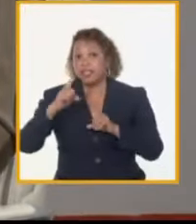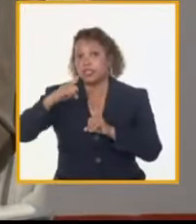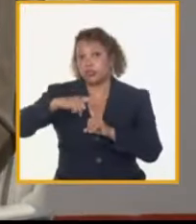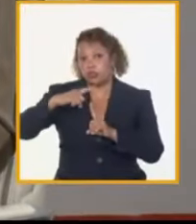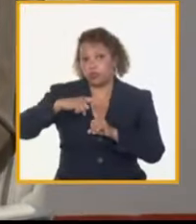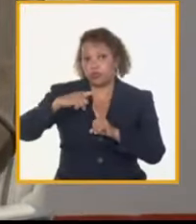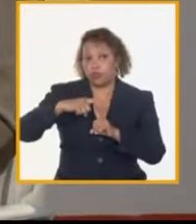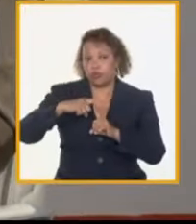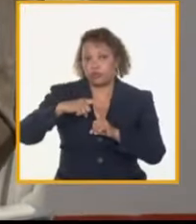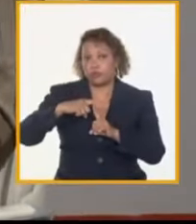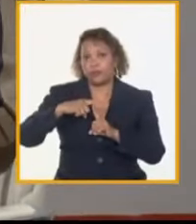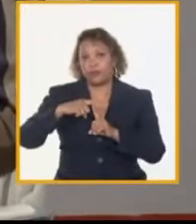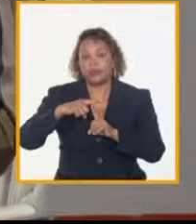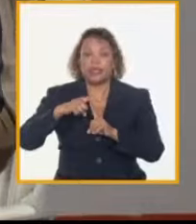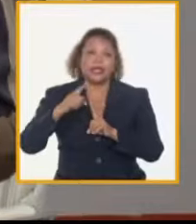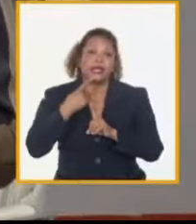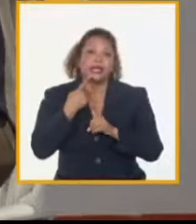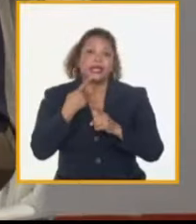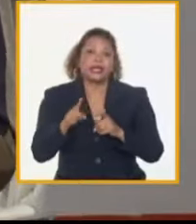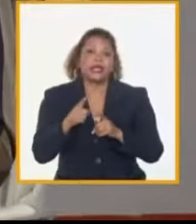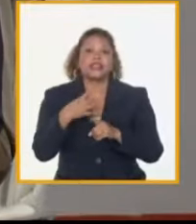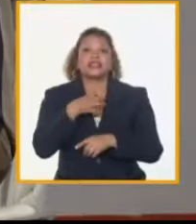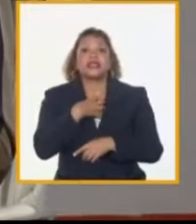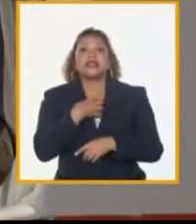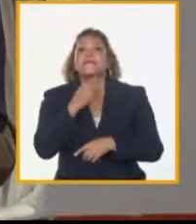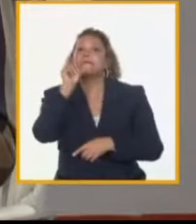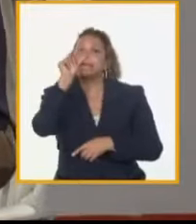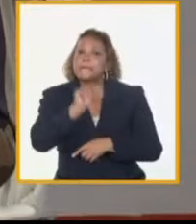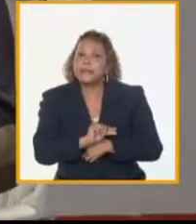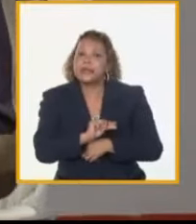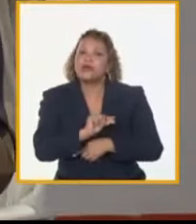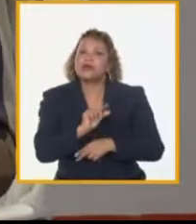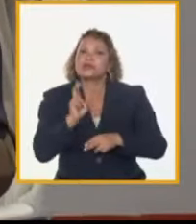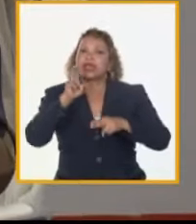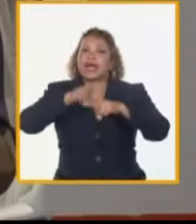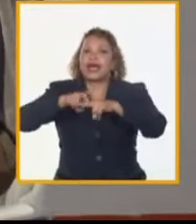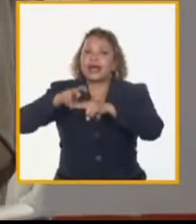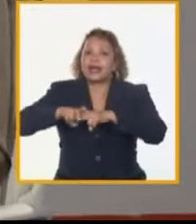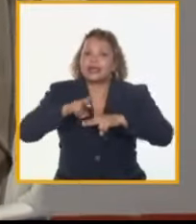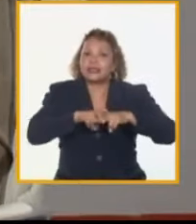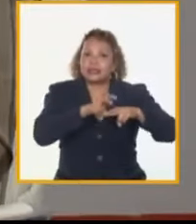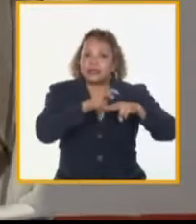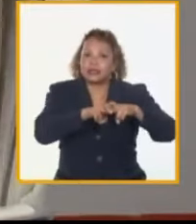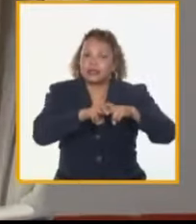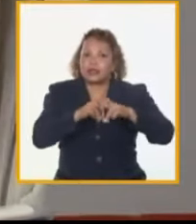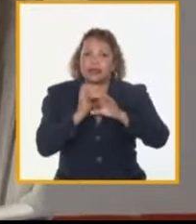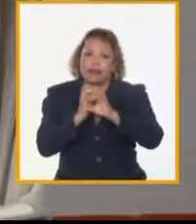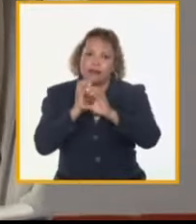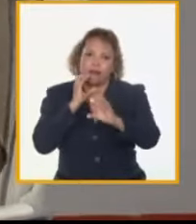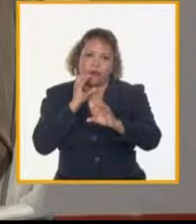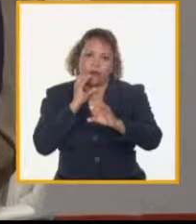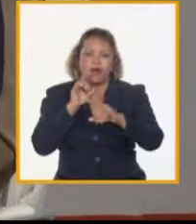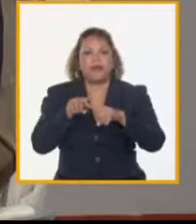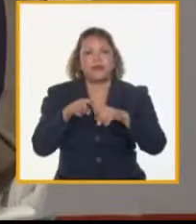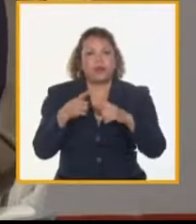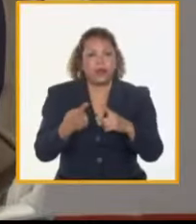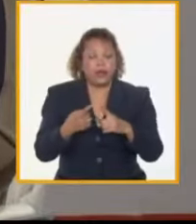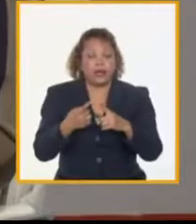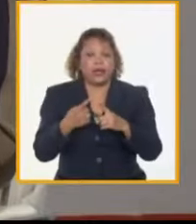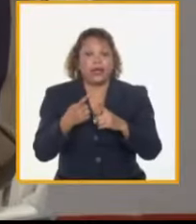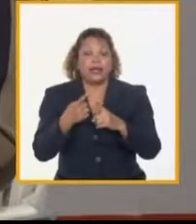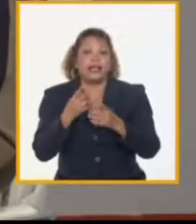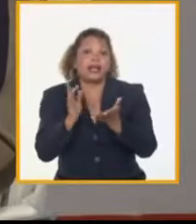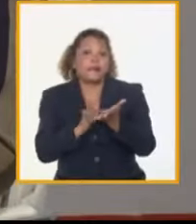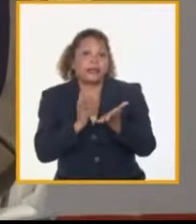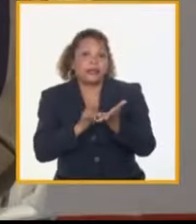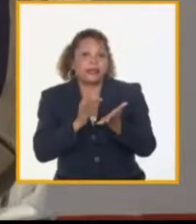naturaleza tienen menos capacidades dispuestas a la APK. ¿Por qué razón? Porque son turnos que